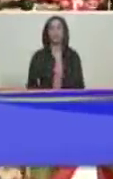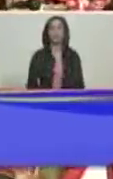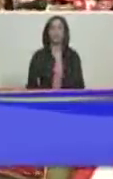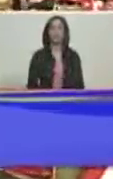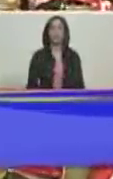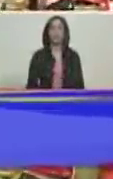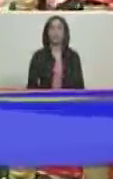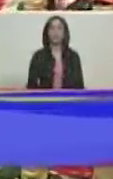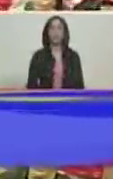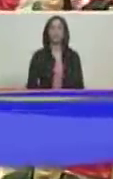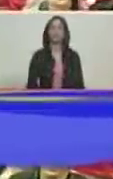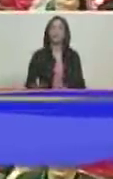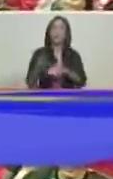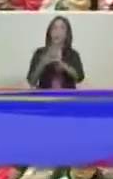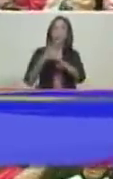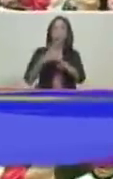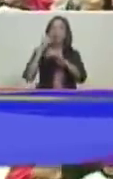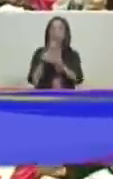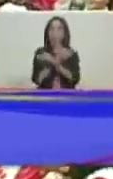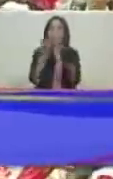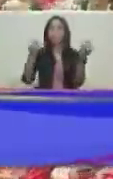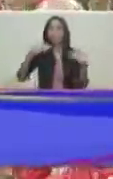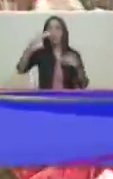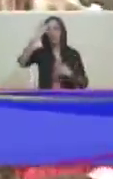Somos Venezuela Gobierno.